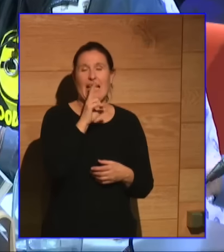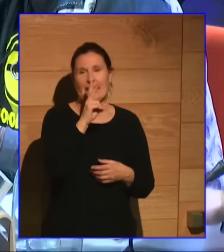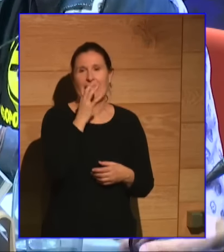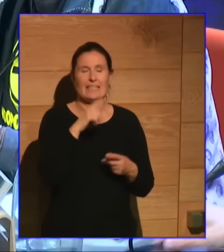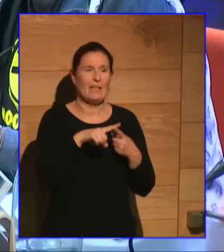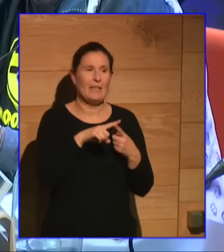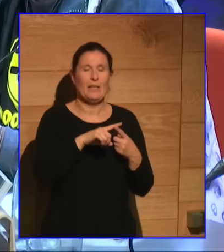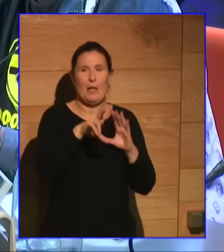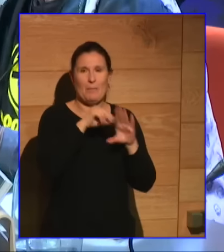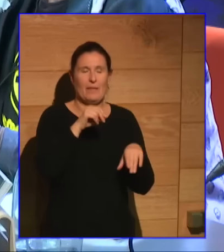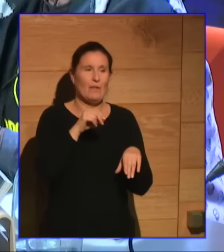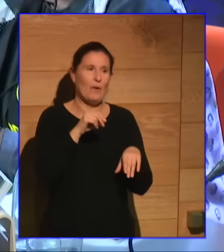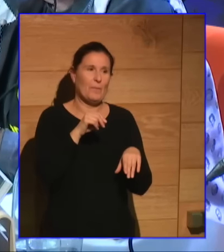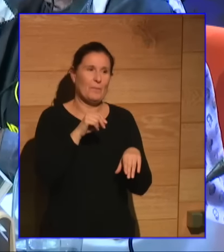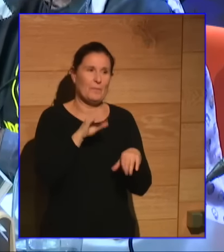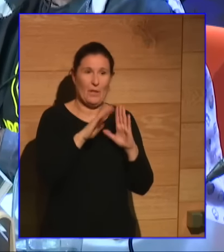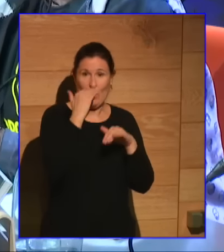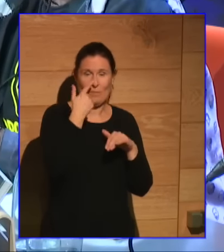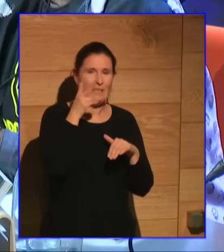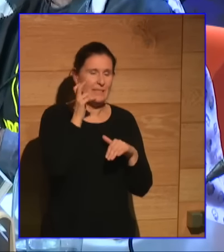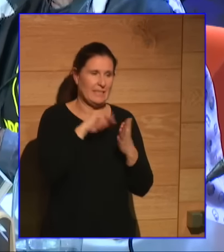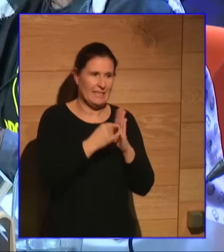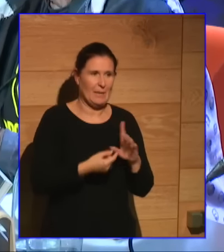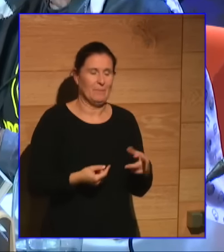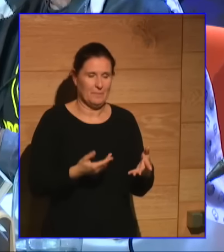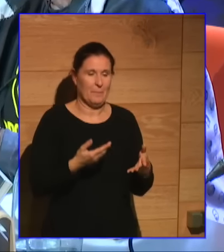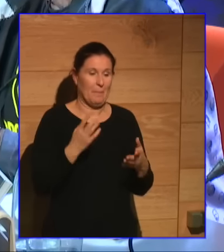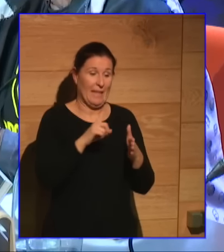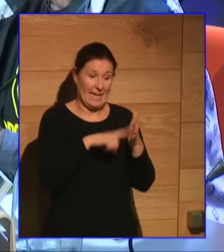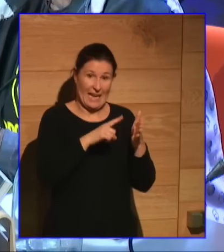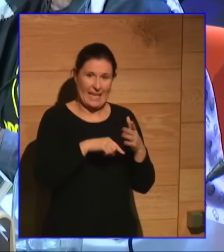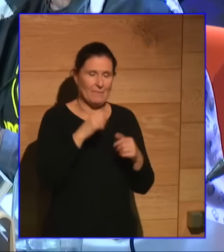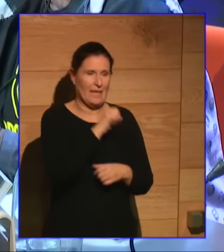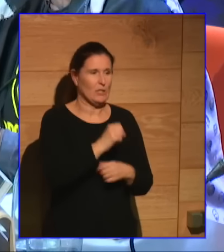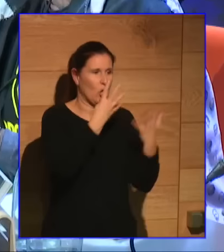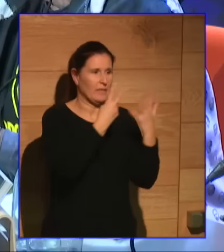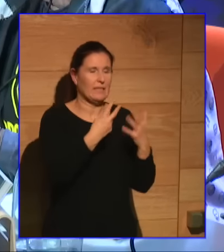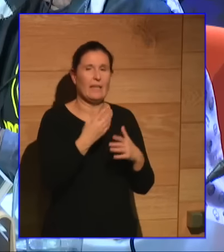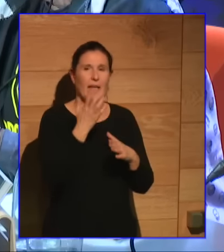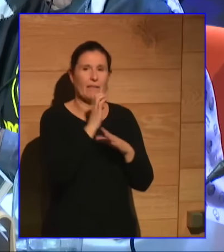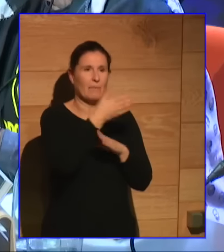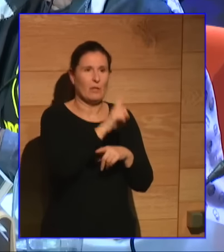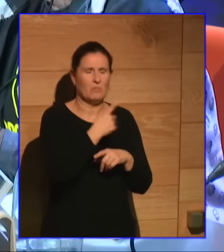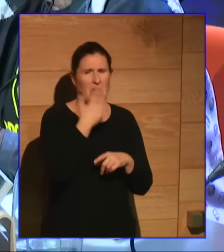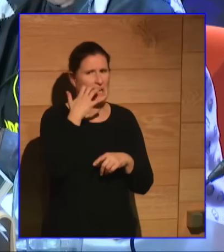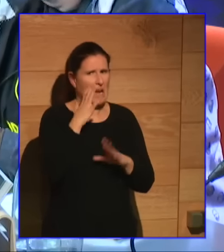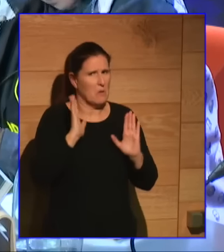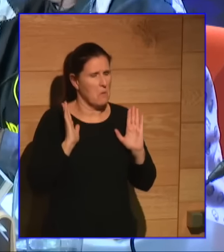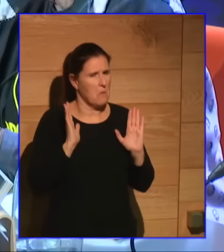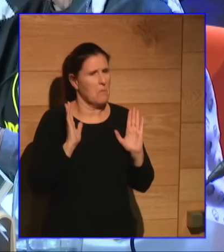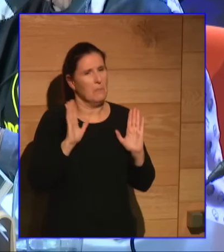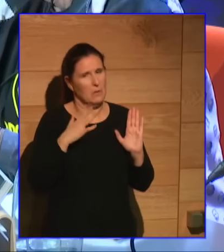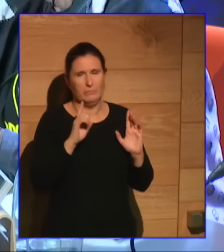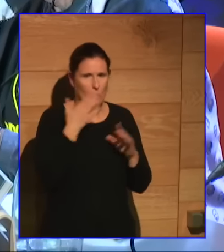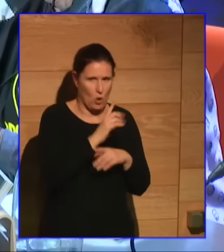baja todo, eh? Es que es magia, de verdad, es que hace magia. Me la alquilé en el 97, no fui a verla al cine. Muy raro que yo no fuera a ver al cine una película de Spielberg. Por lo que